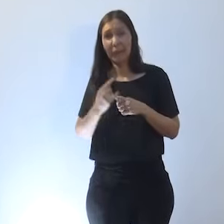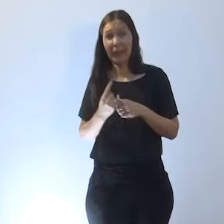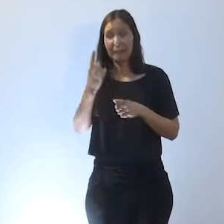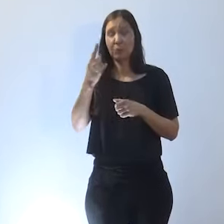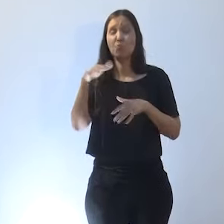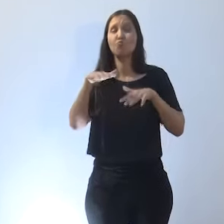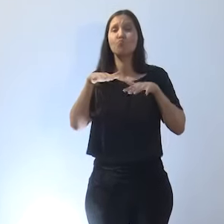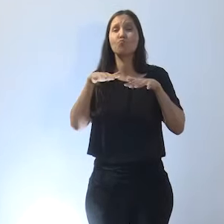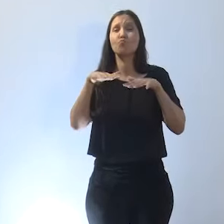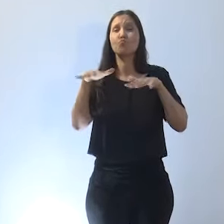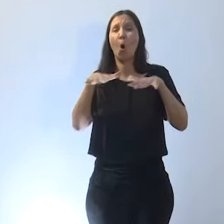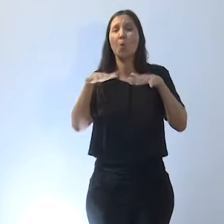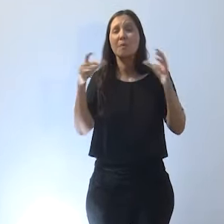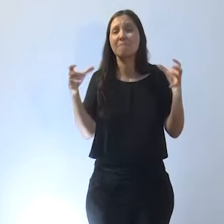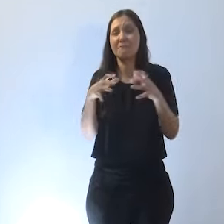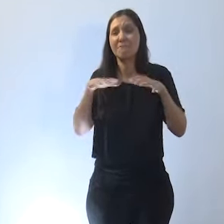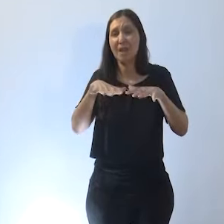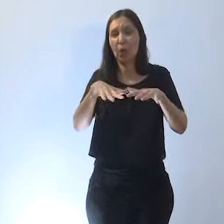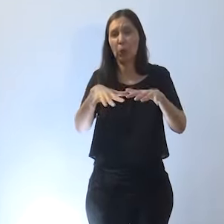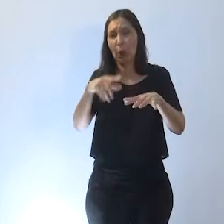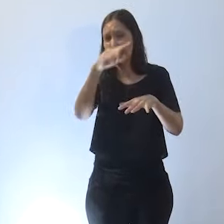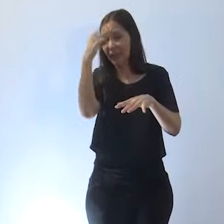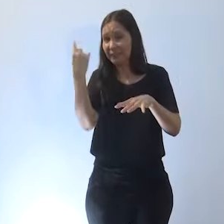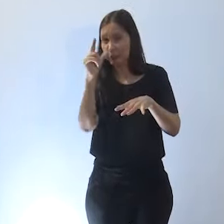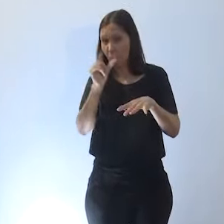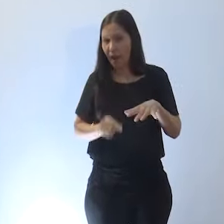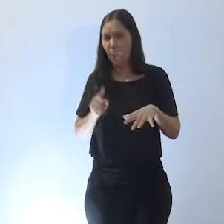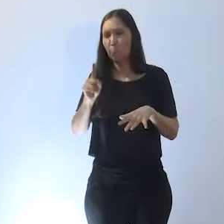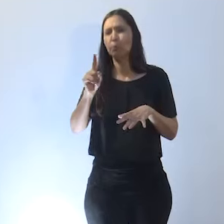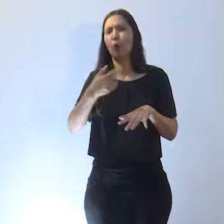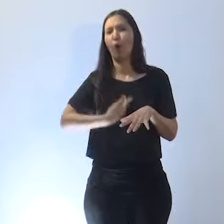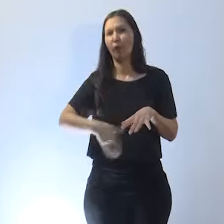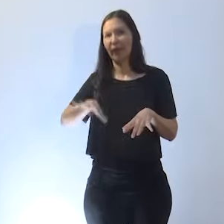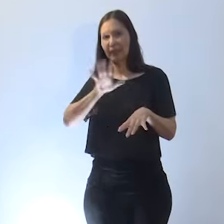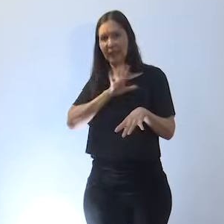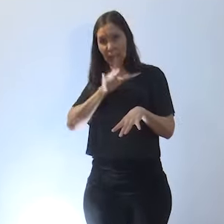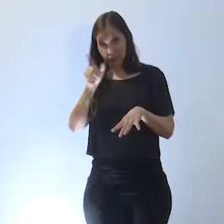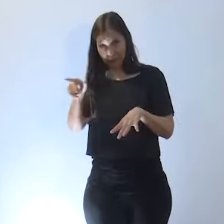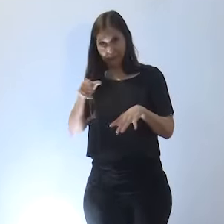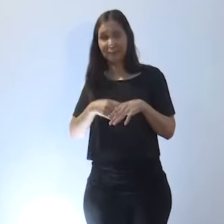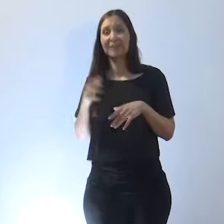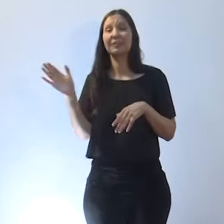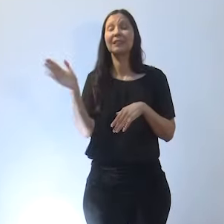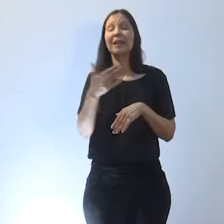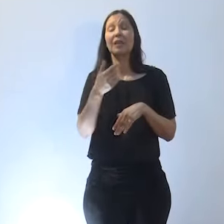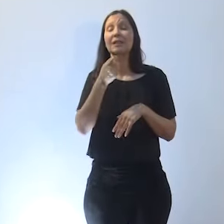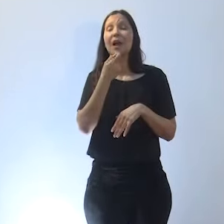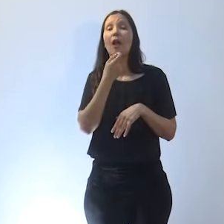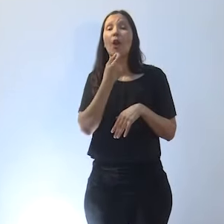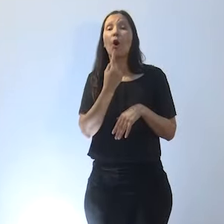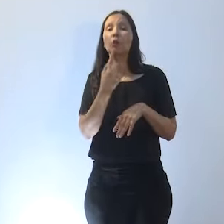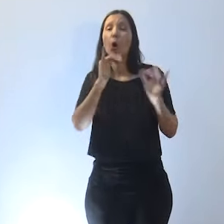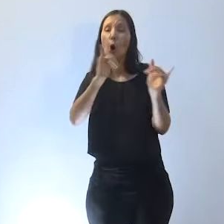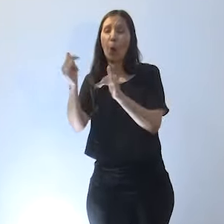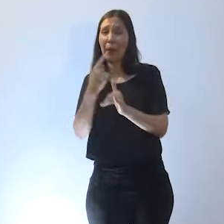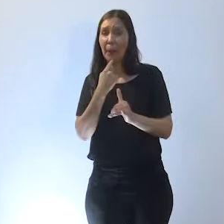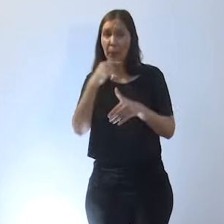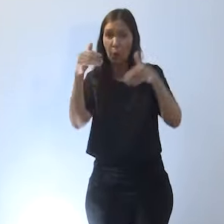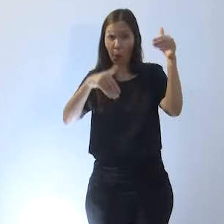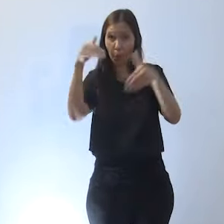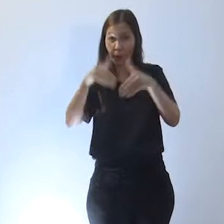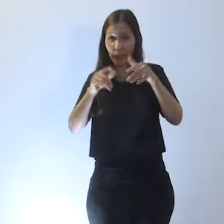si los jóvenes varones hubieran votado como el resto de la ciudadanía hubiera ganado masa sí eh Ahora eso no quiere decir